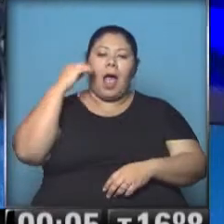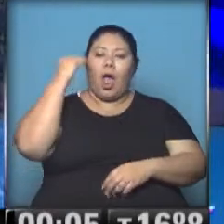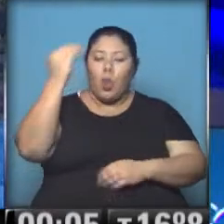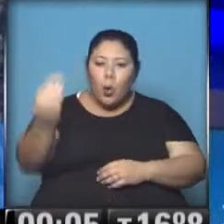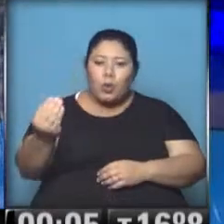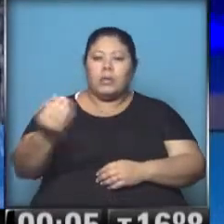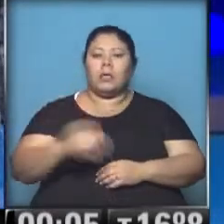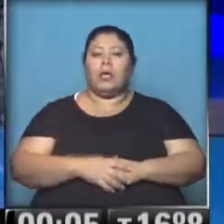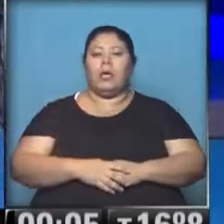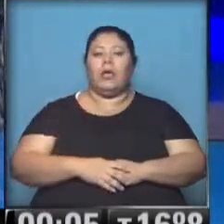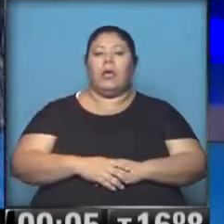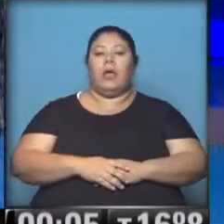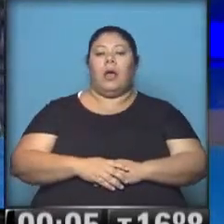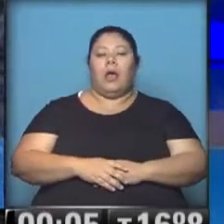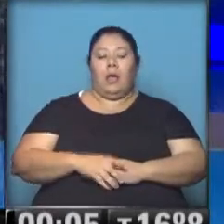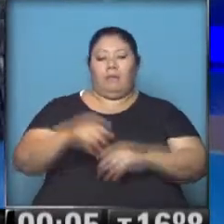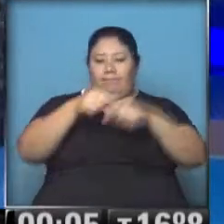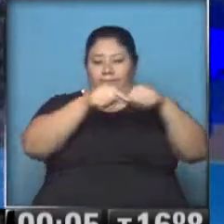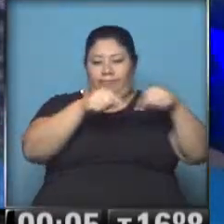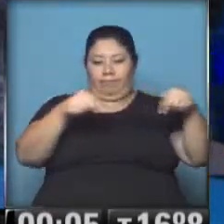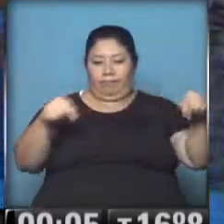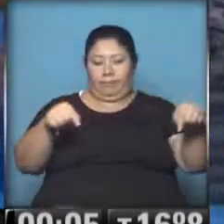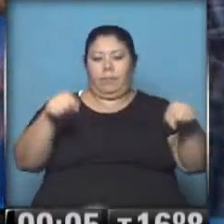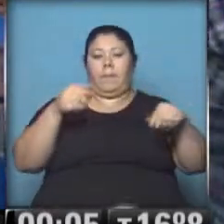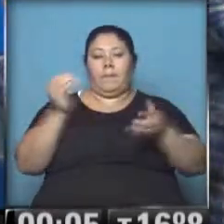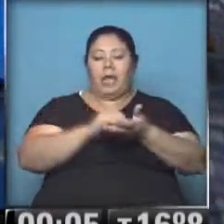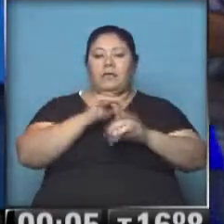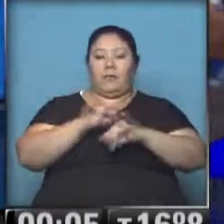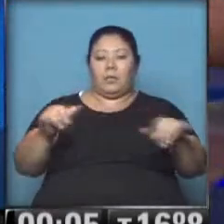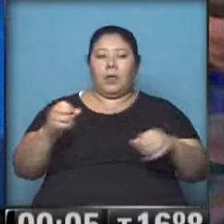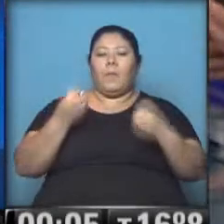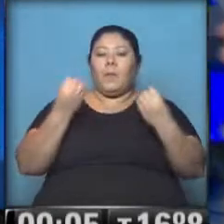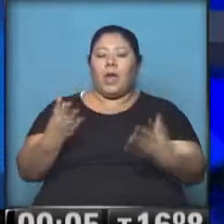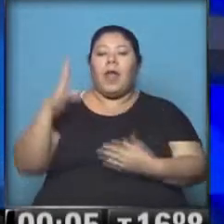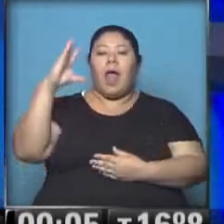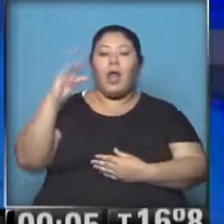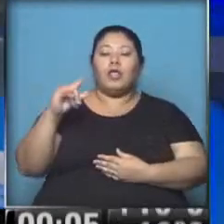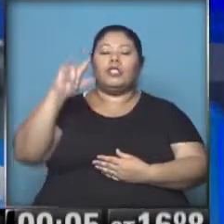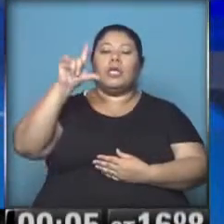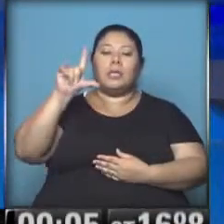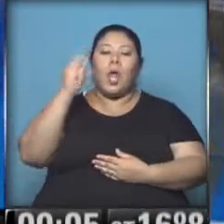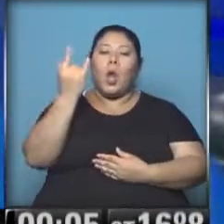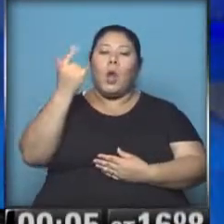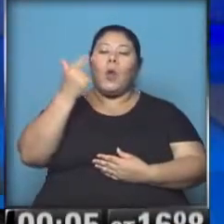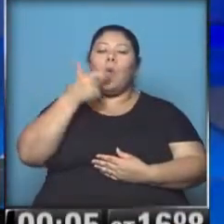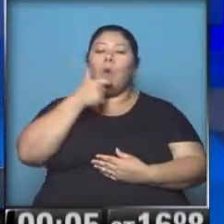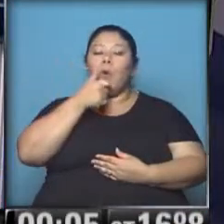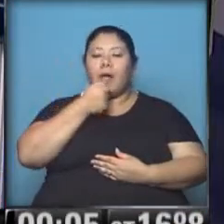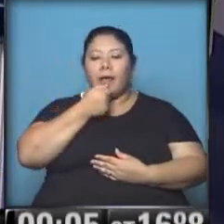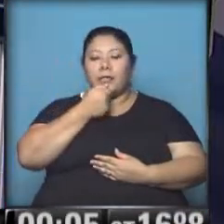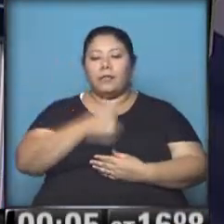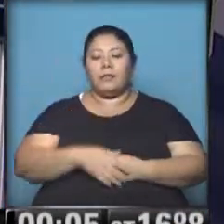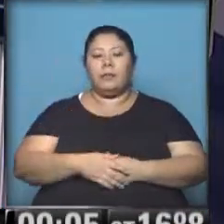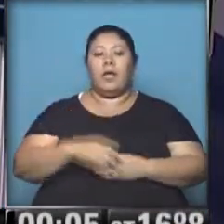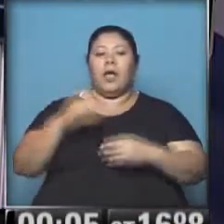información? @EstebanTecnoCito. Muchísimas gracias. Muy buenas noches, Lucas. ¿Cómo va a estar el pronóstico de los próximos días?